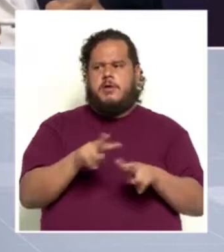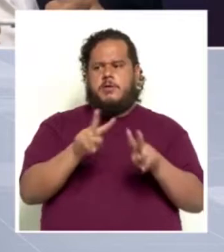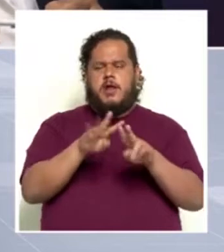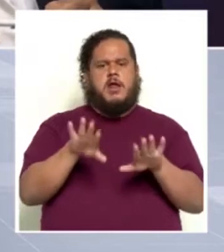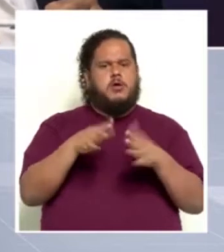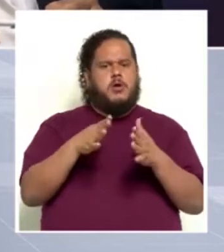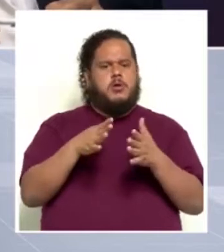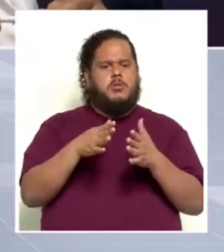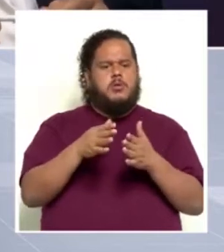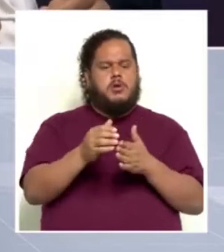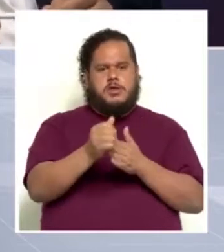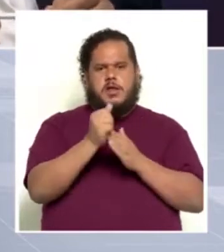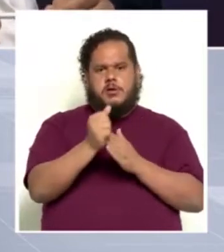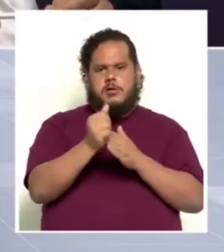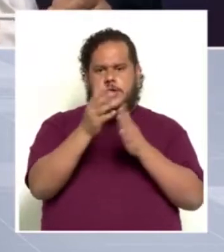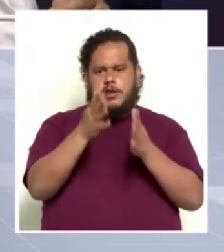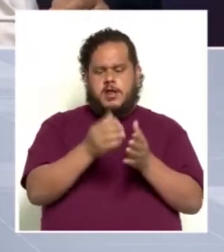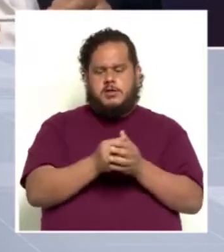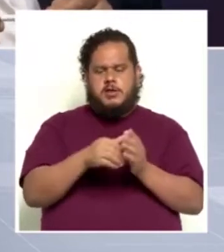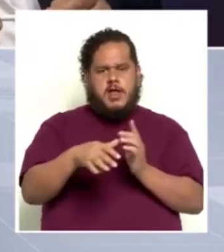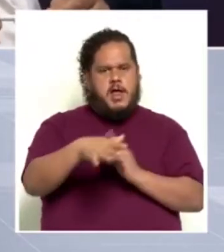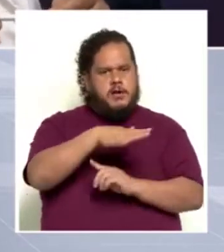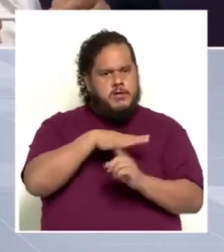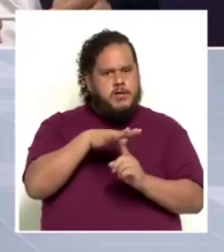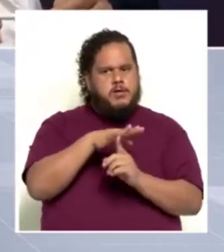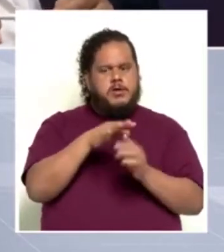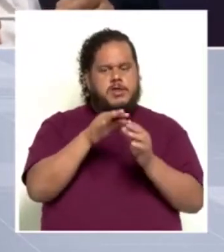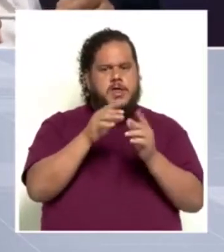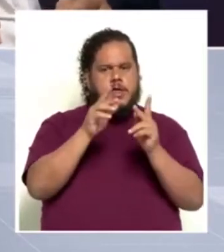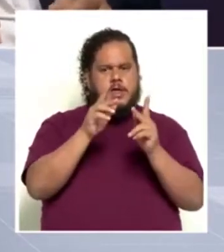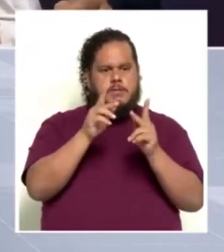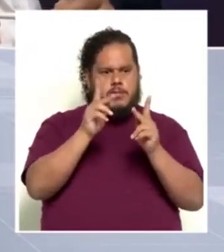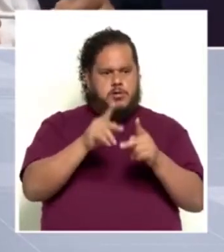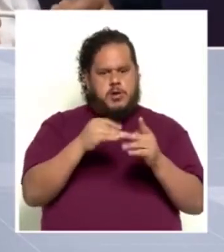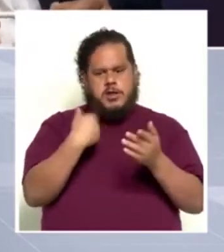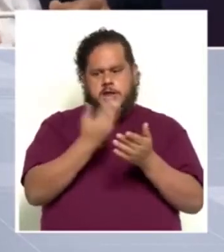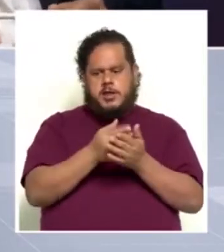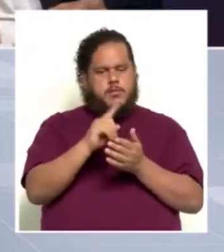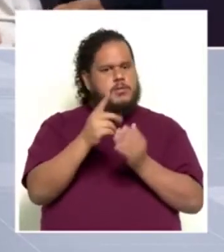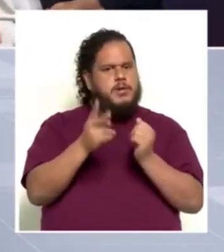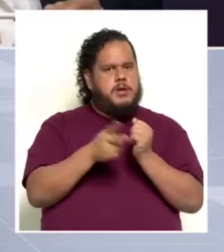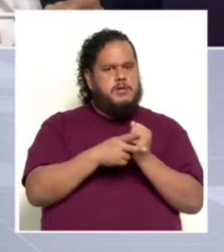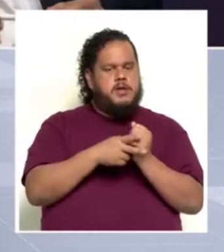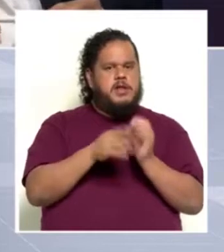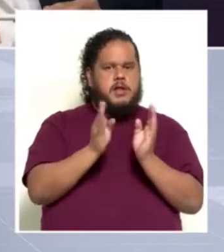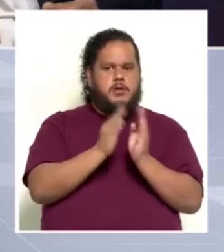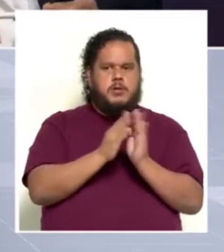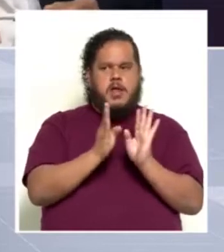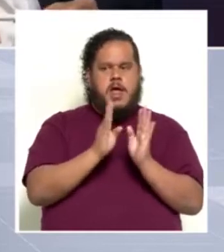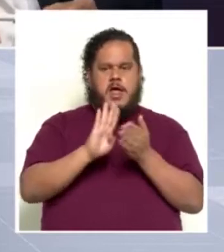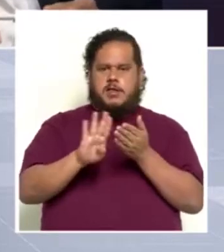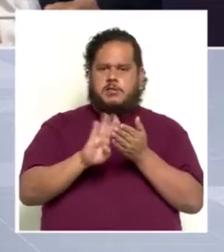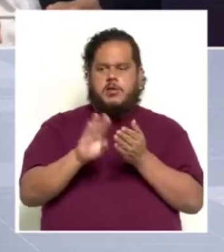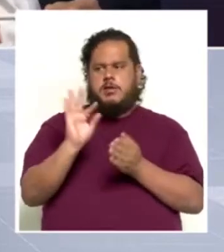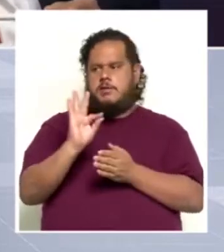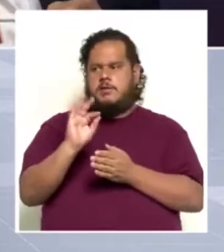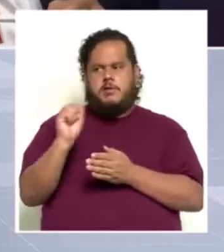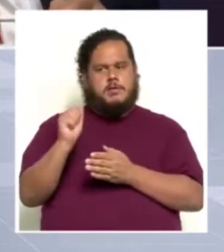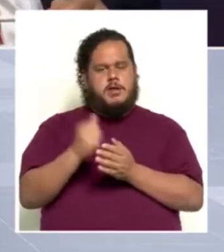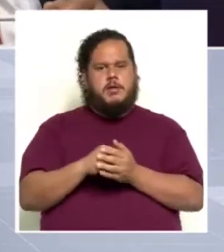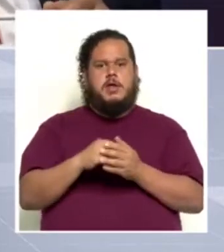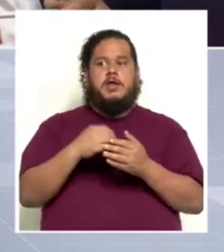liderazgos alrededor de figuras que es la primera vez que llegan al Congreso, a excepción de Fabricio Alvarado, y que además lo